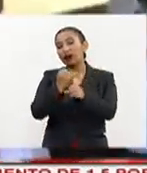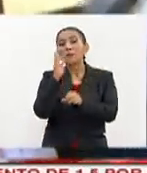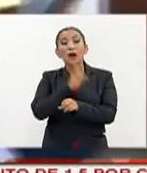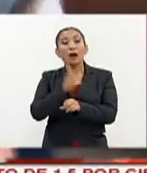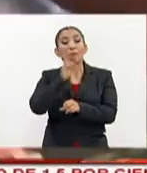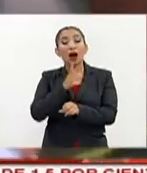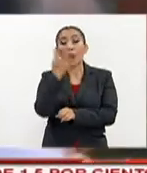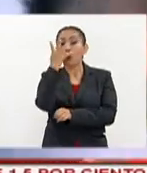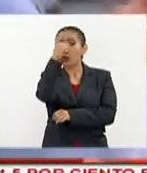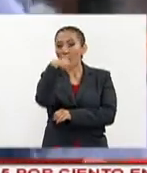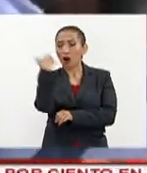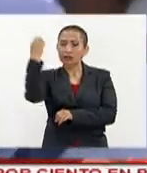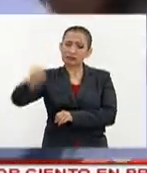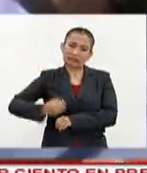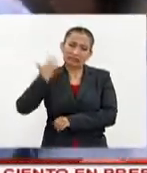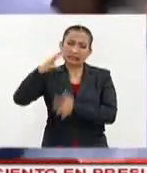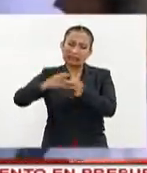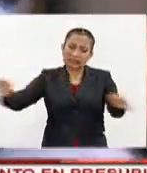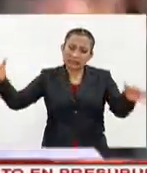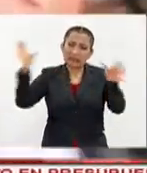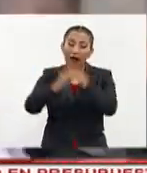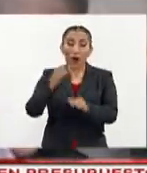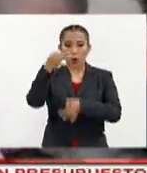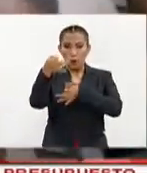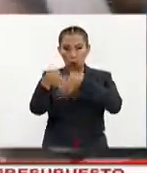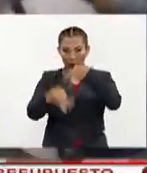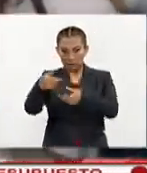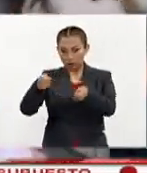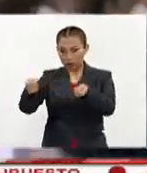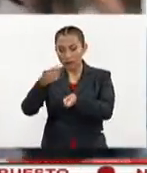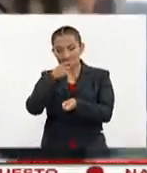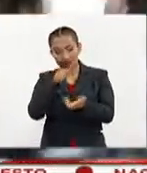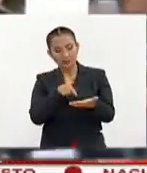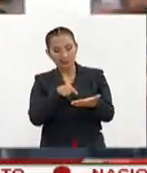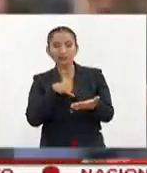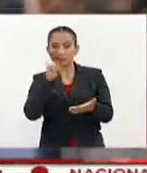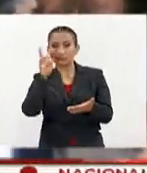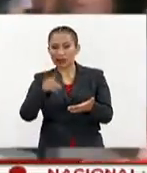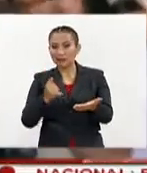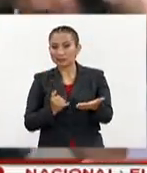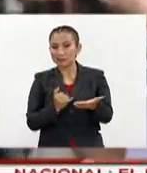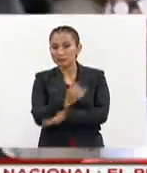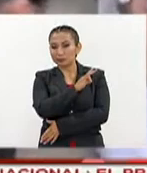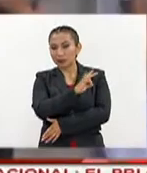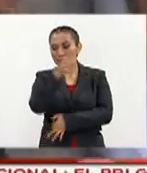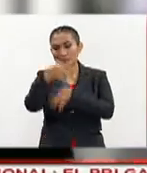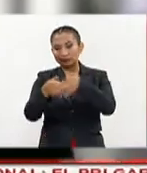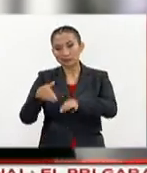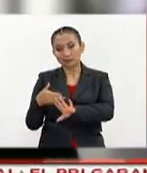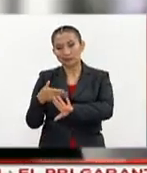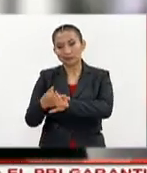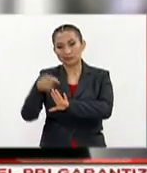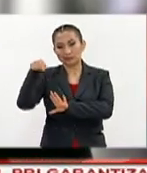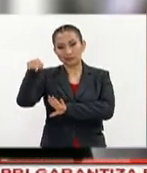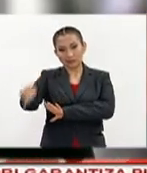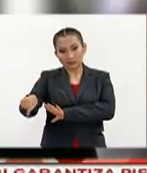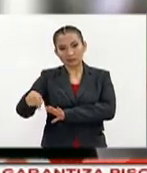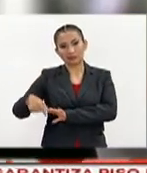y más de 4 horas de exposición. Ante esto, el juez de control consideró que existen indicios suficientes para juzgar a Javier Duarte por